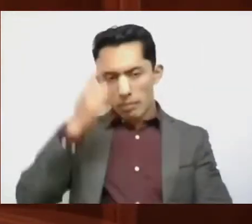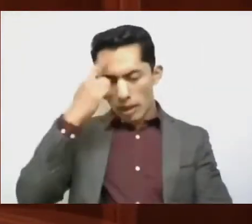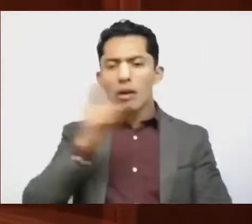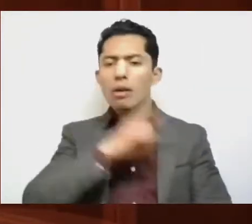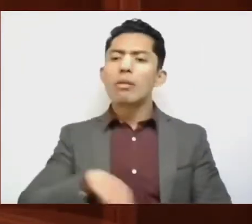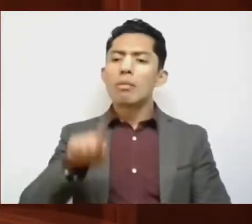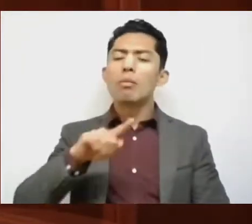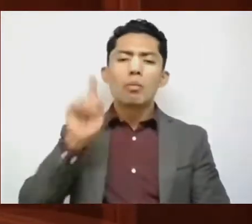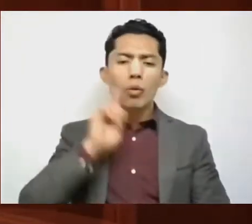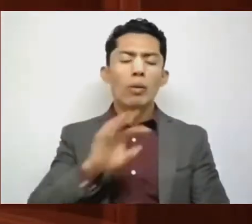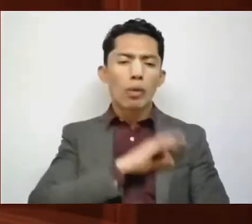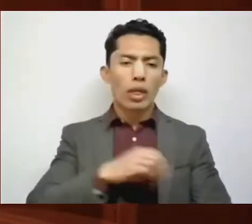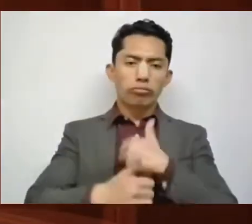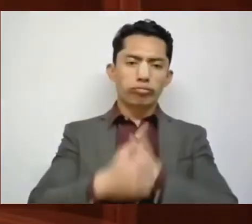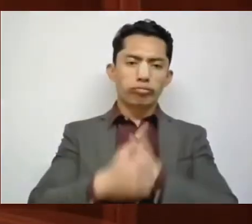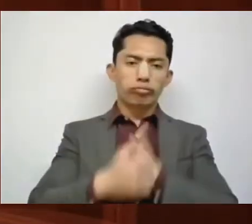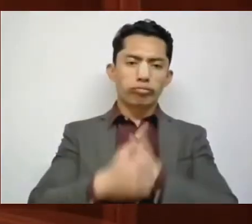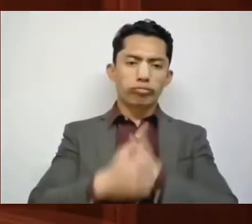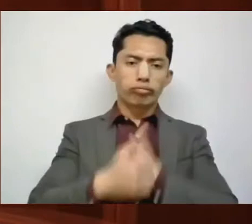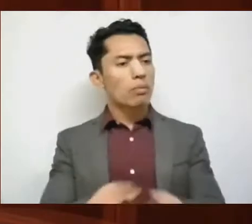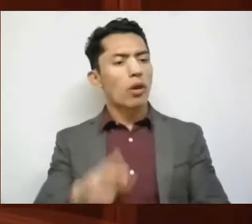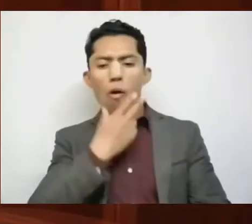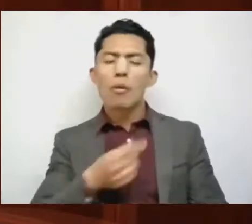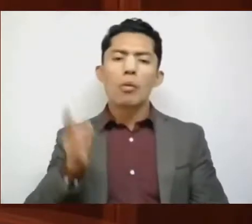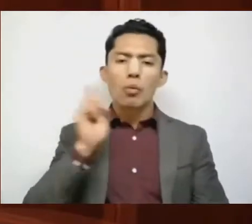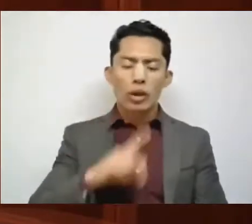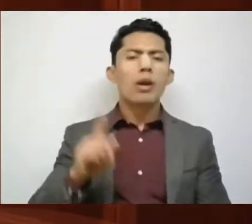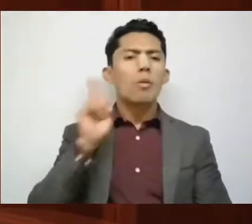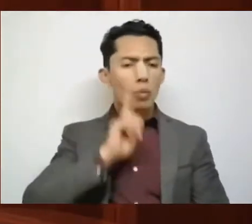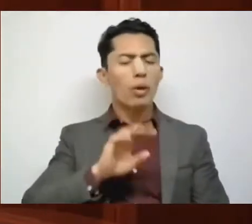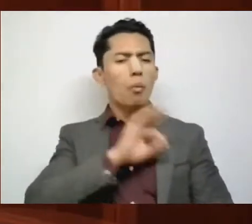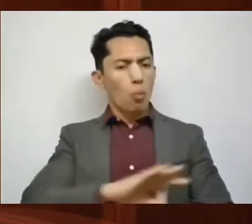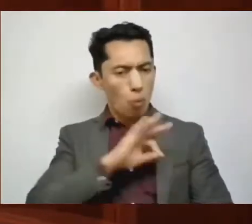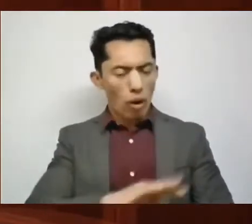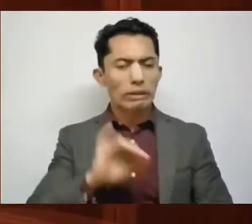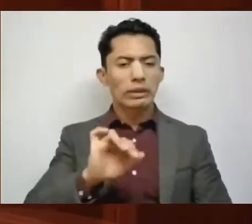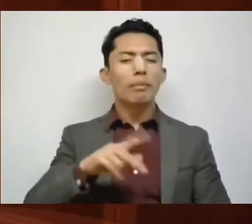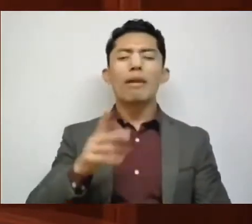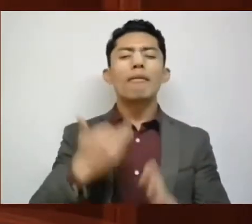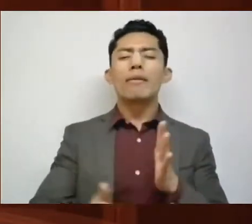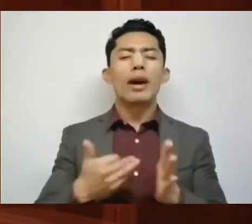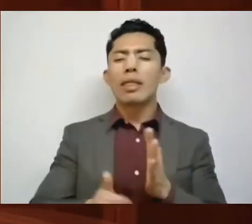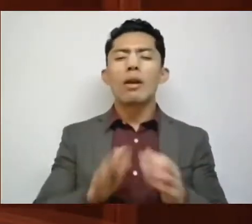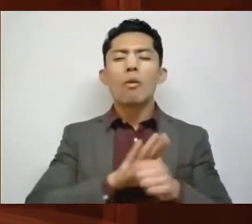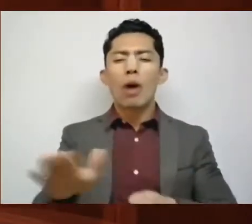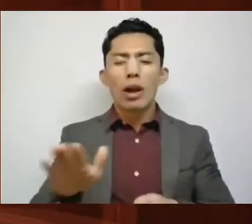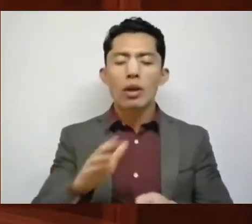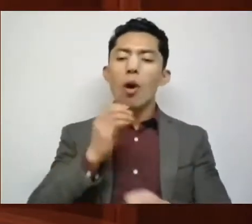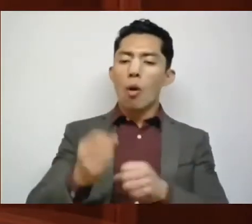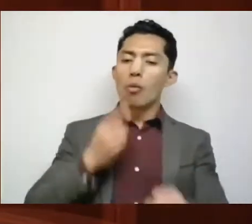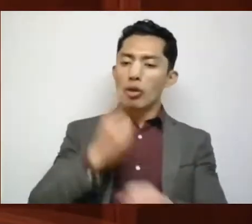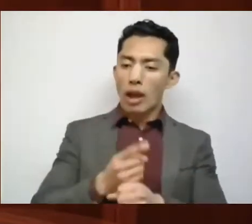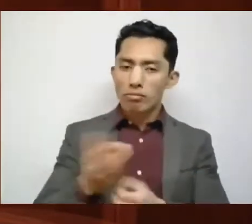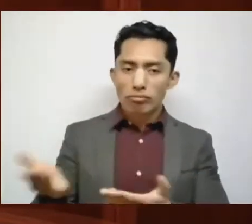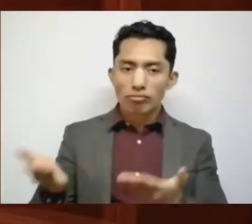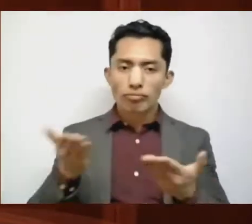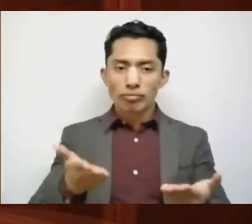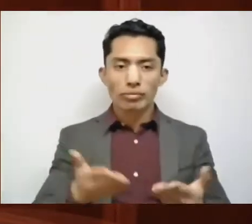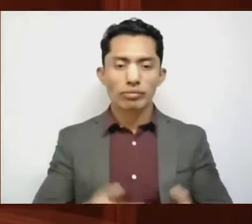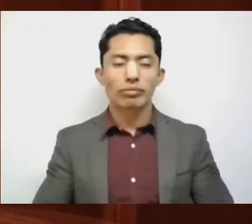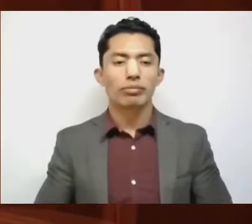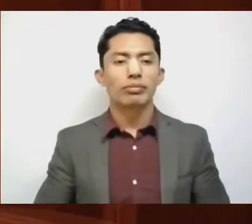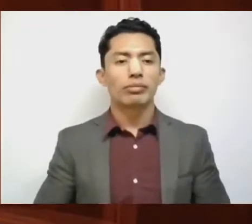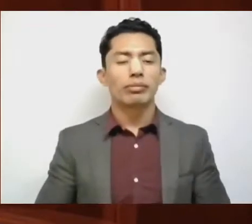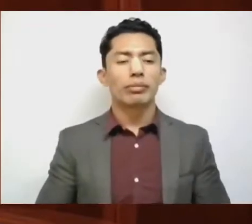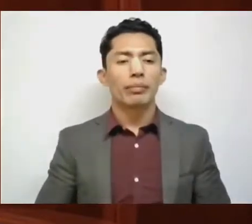de circunstancias. Las mujeres pueden, lo único que requieren son oportunidades.